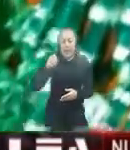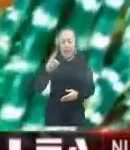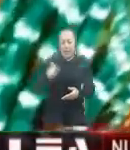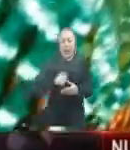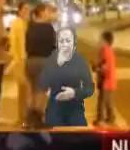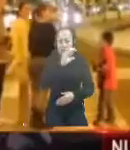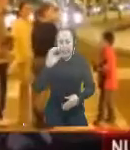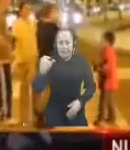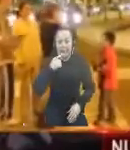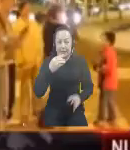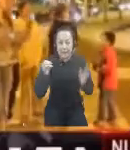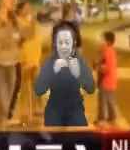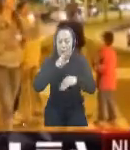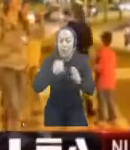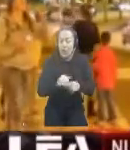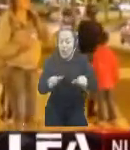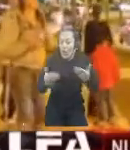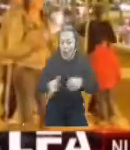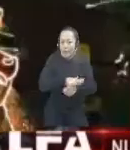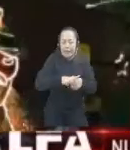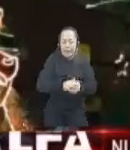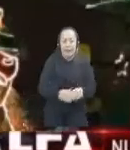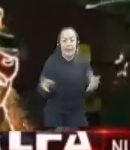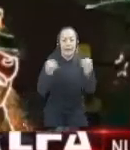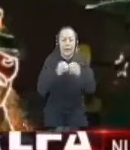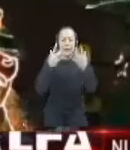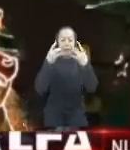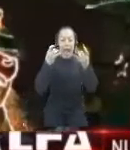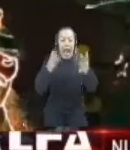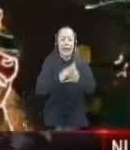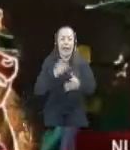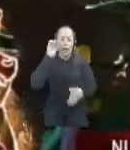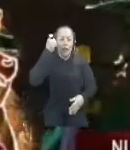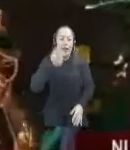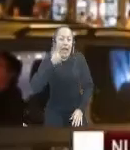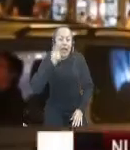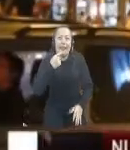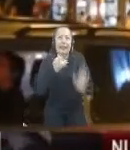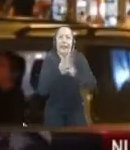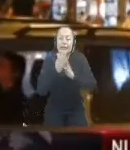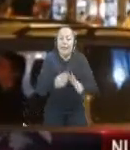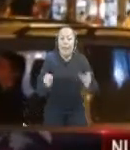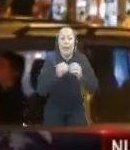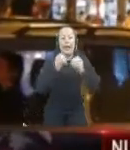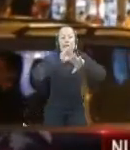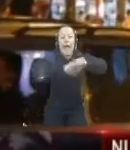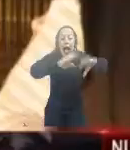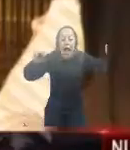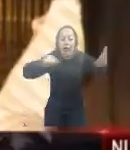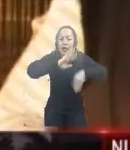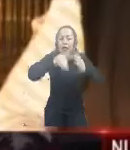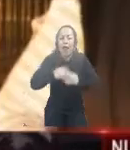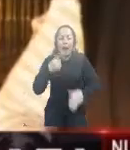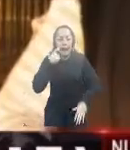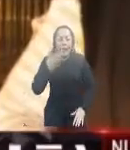Chinchiná. Ante esta situación, el gobernador de Caldas, Guido Echeverri, hace el llamado a los padres de